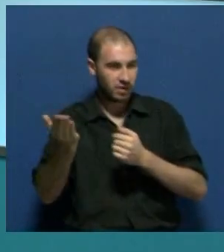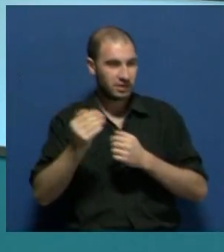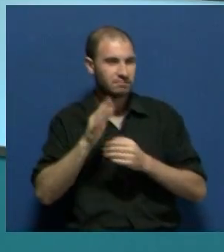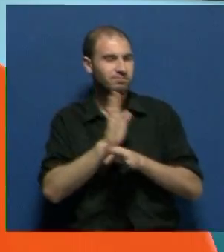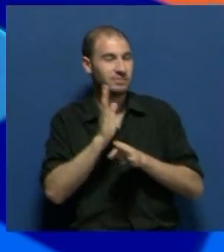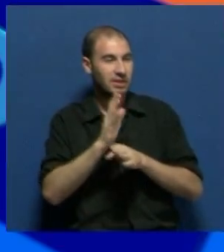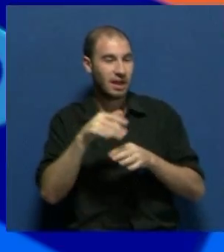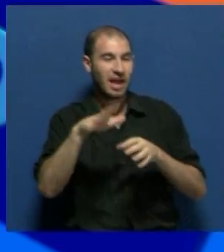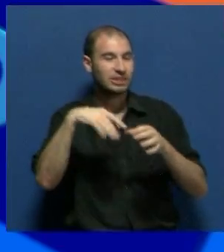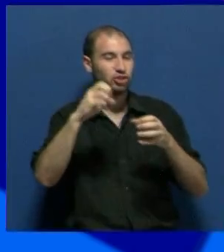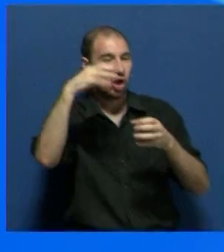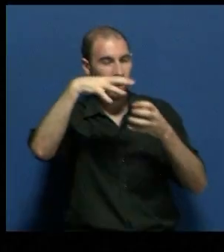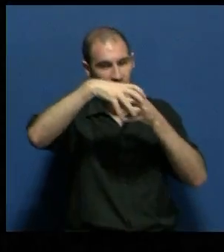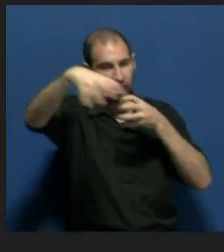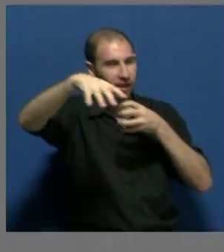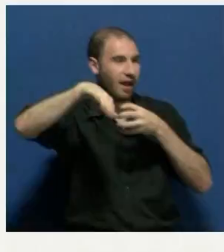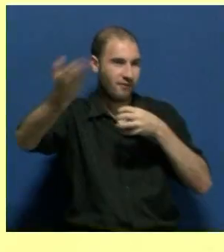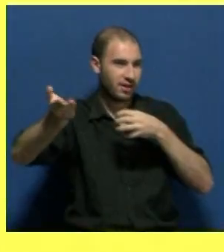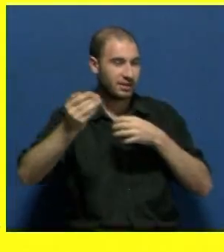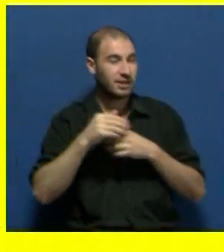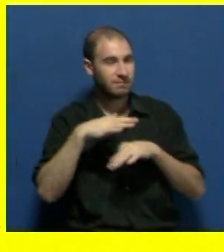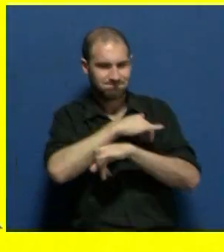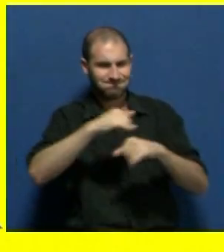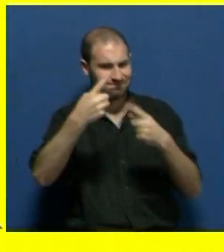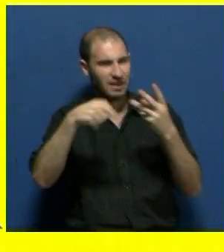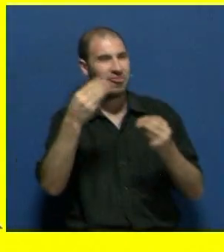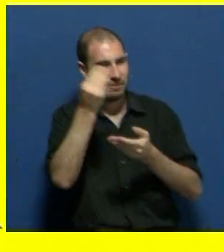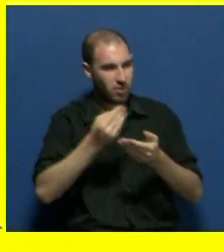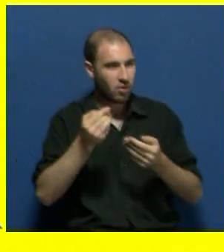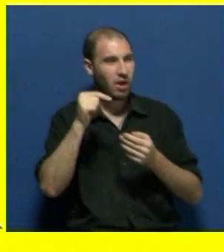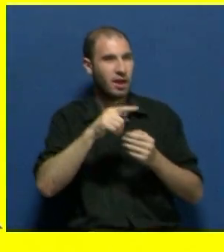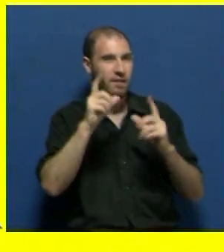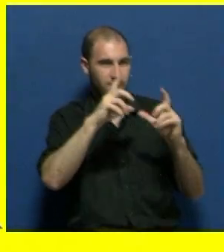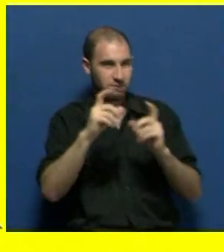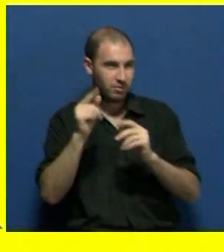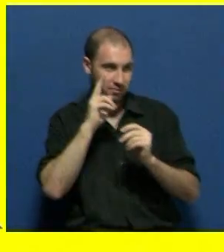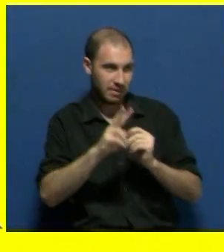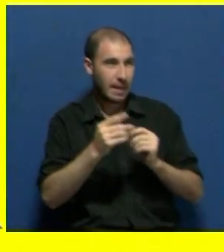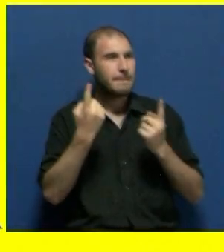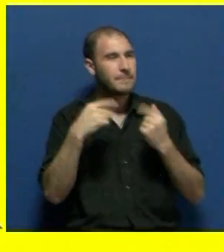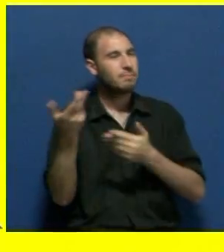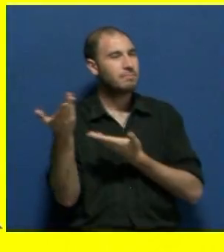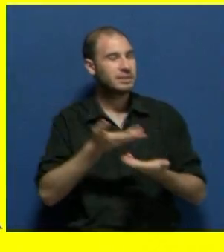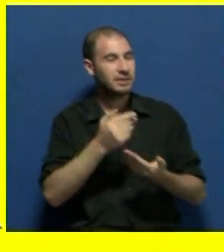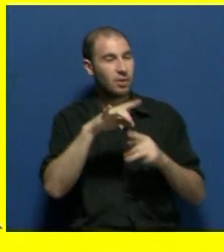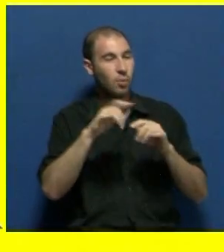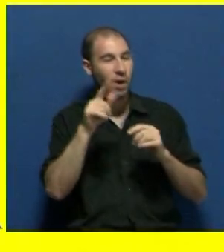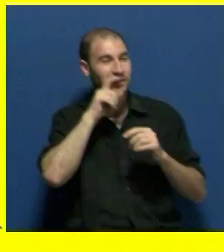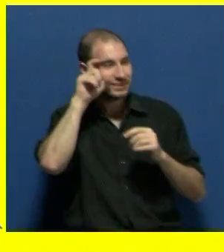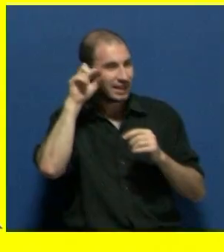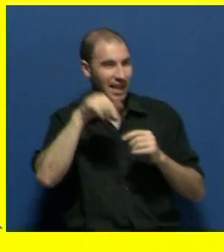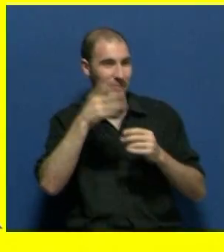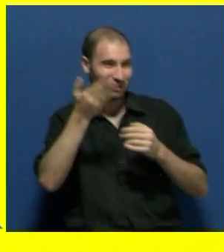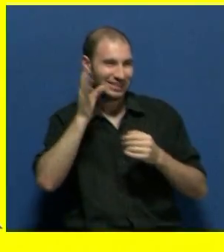decir que están fuera del sistema solar. Había mucha información, infografía, ahí vamos a empezar a ver algunas imágenes, pero yo quiero presentar a Walter García. Él